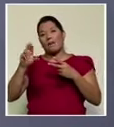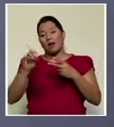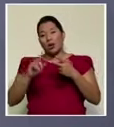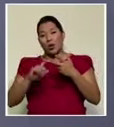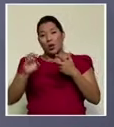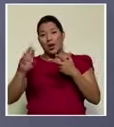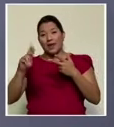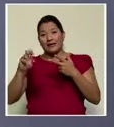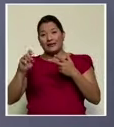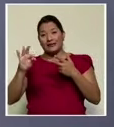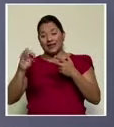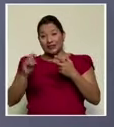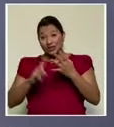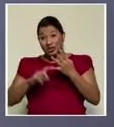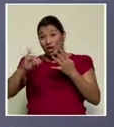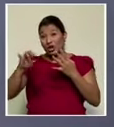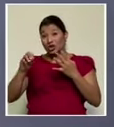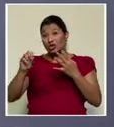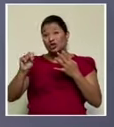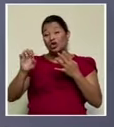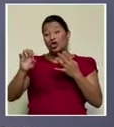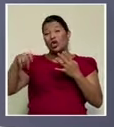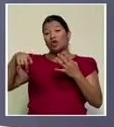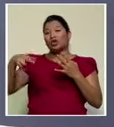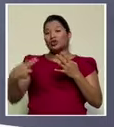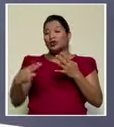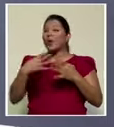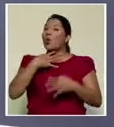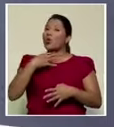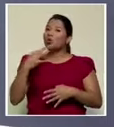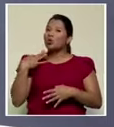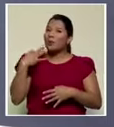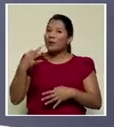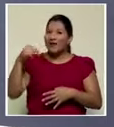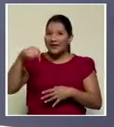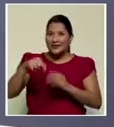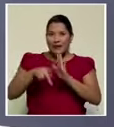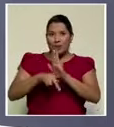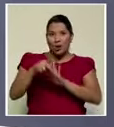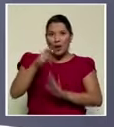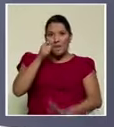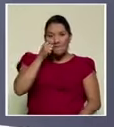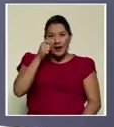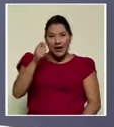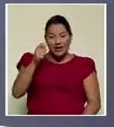con Joseph. Un gusto estar en Zoom electoral, a pesar de que